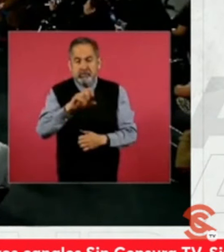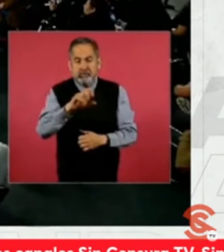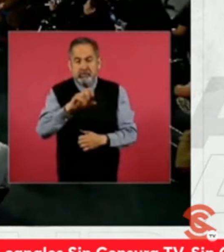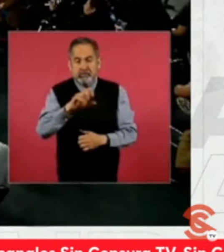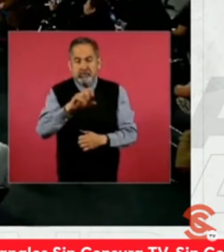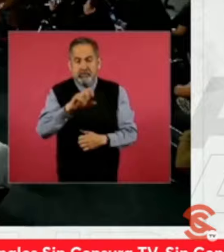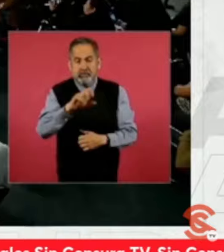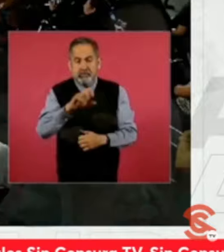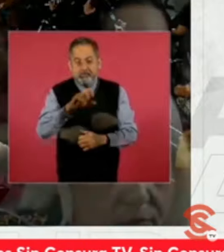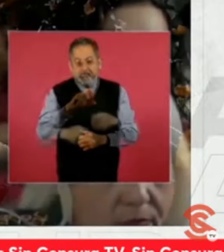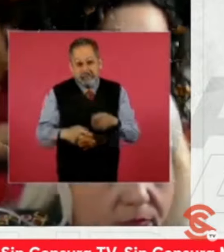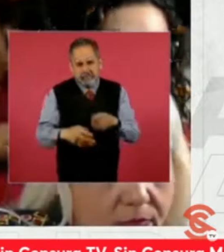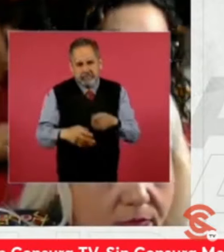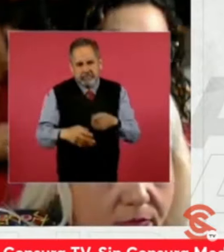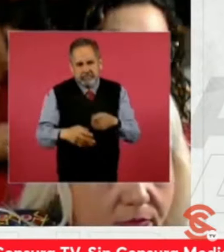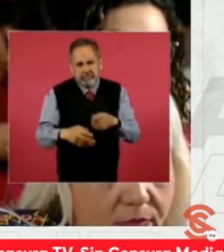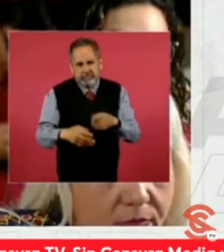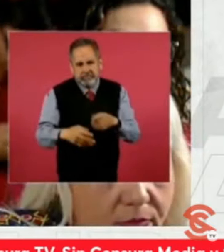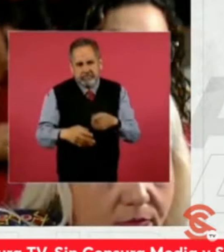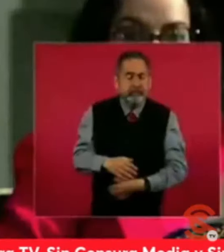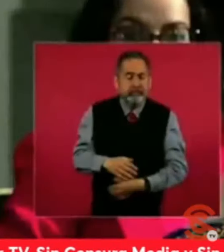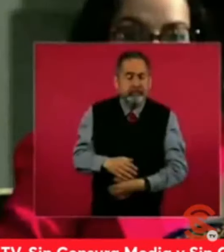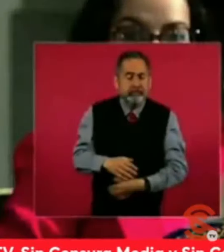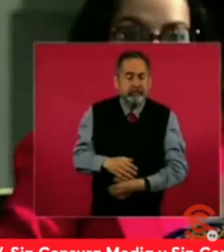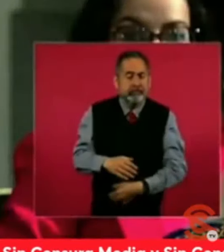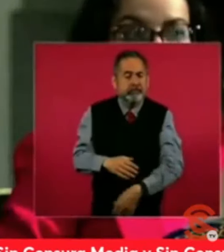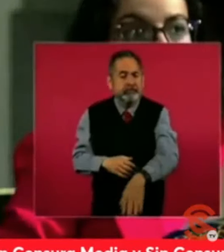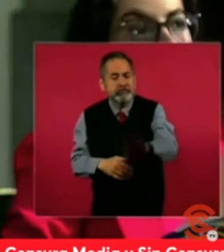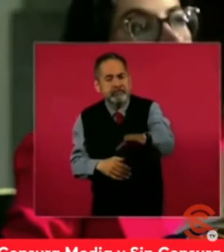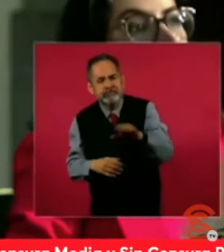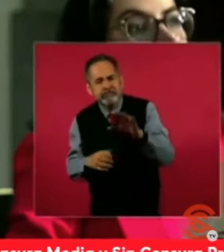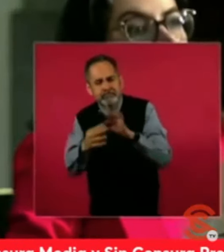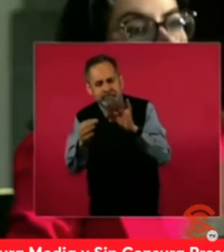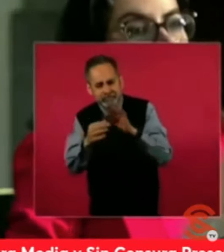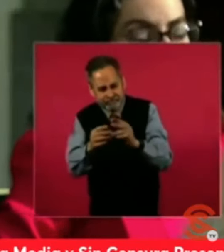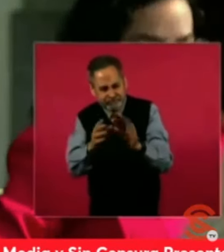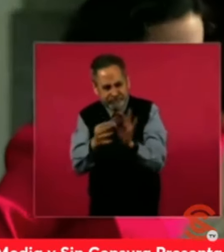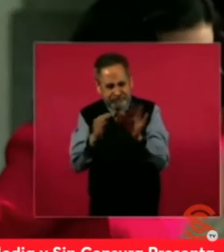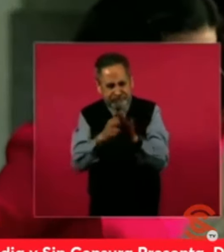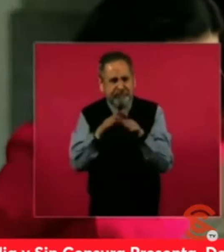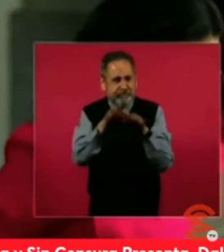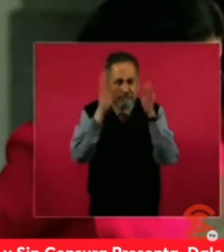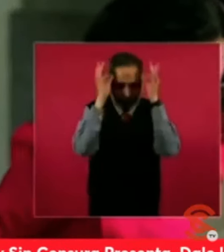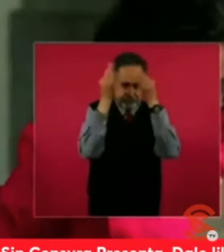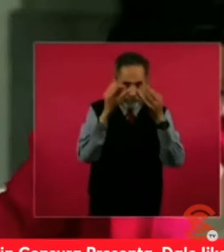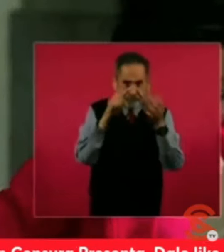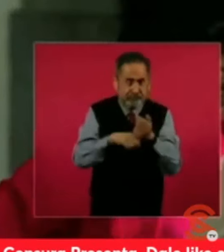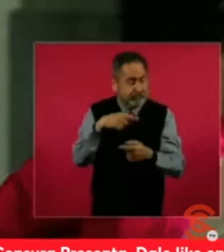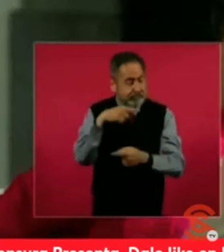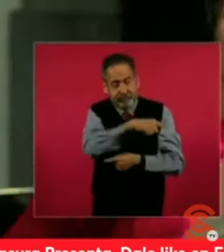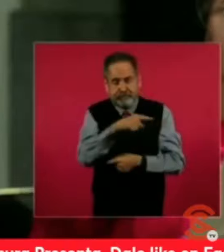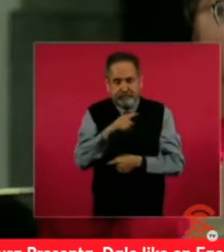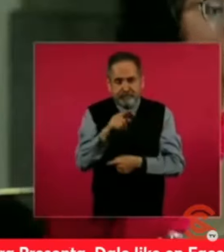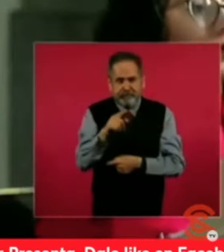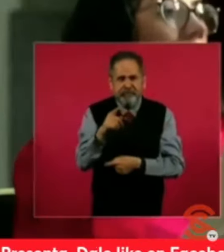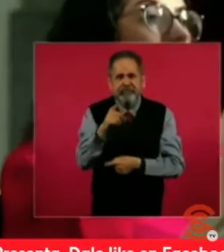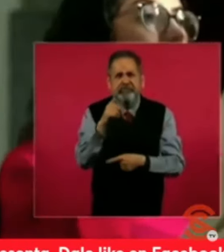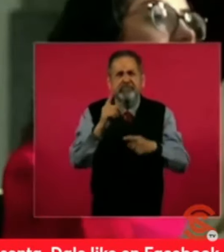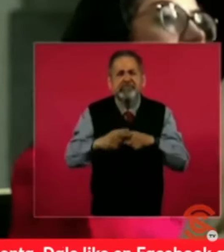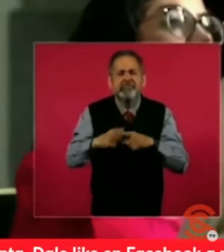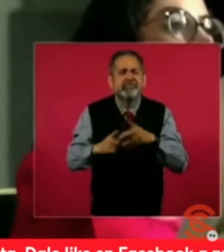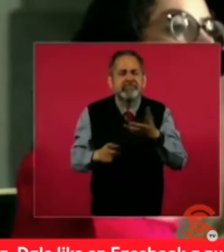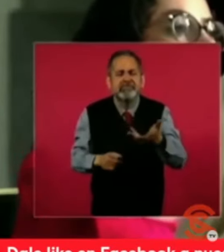inimaginable. Se la aplicó a Reinaide. Escuche usted. Señor, también de más de 70, estuvo...